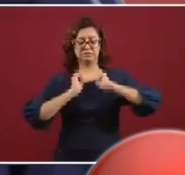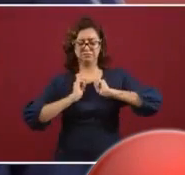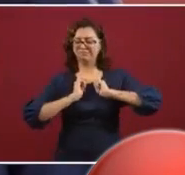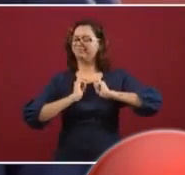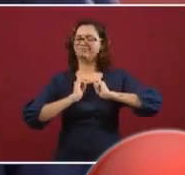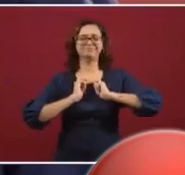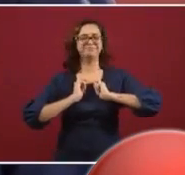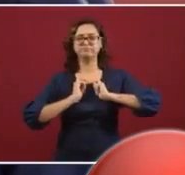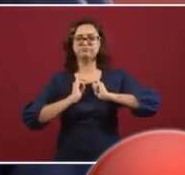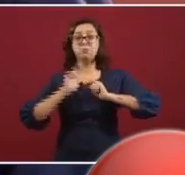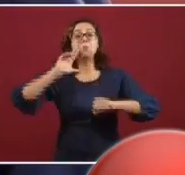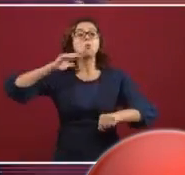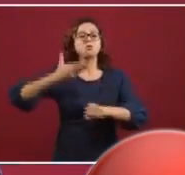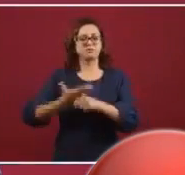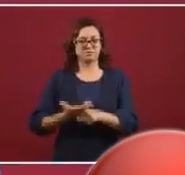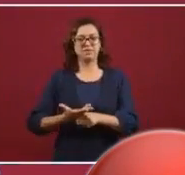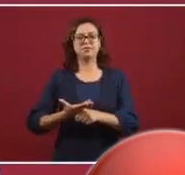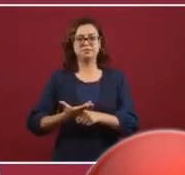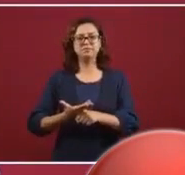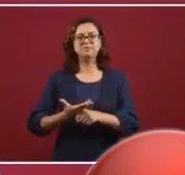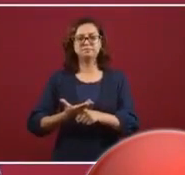el encargo.